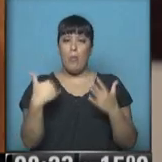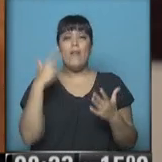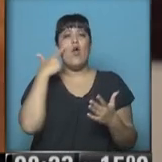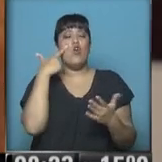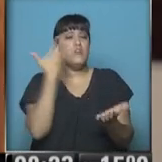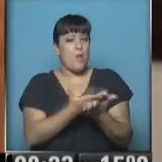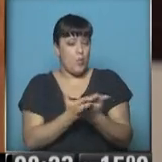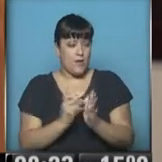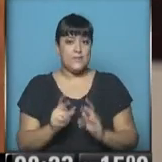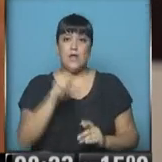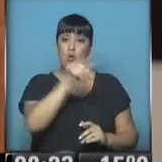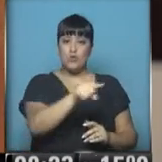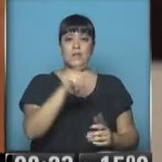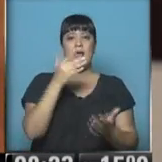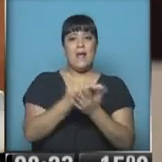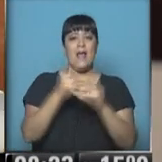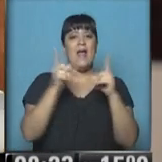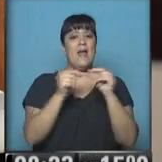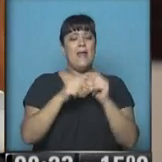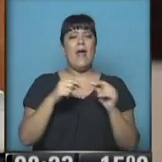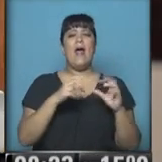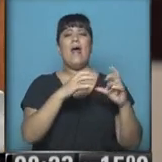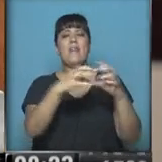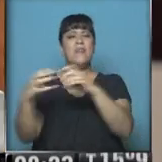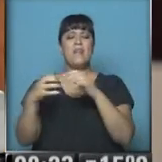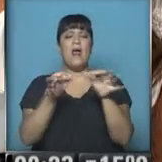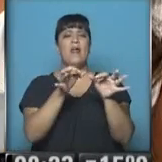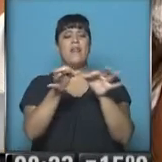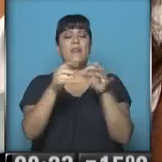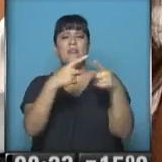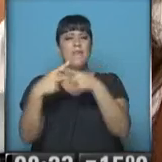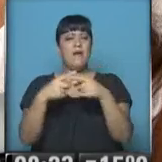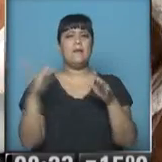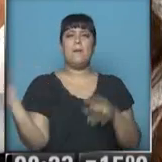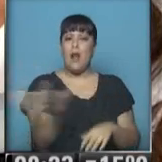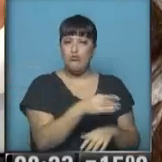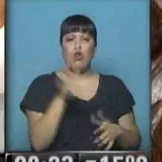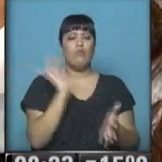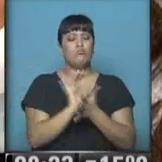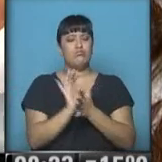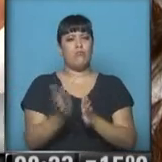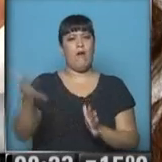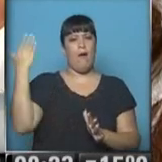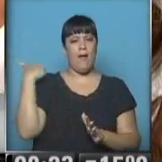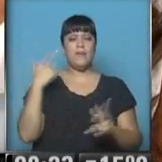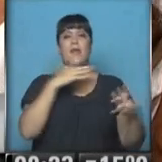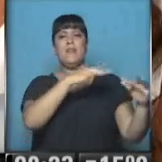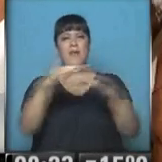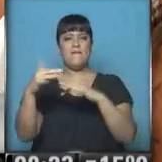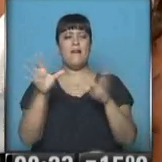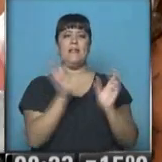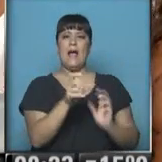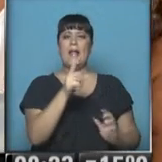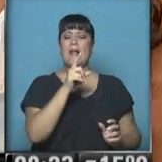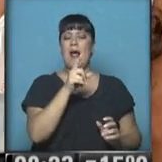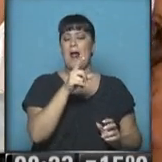propone con este nombre incluso debate para todos en respuesta a un a un debate de un canal privado que se da por cable